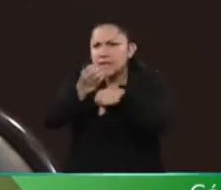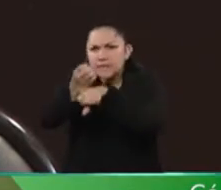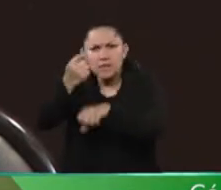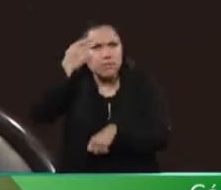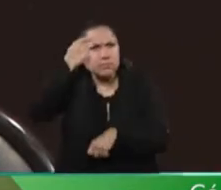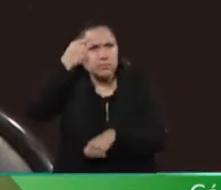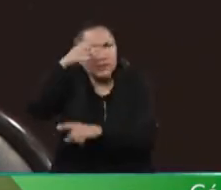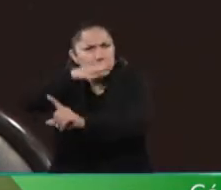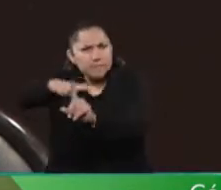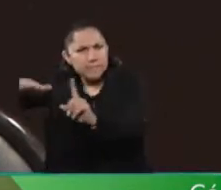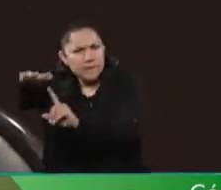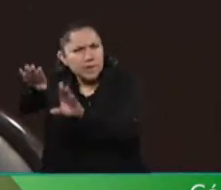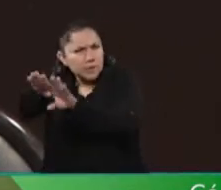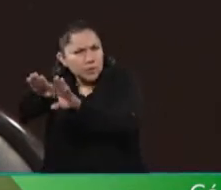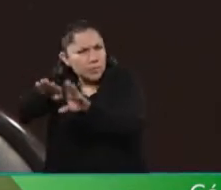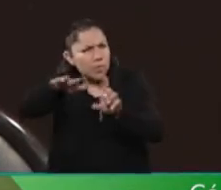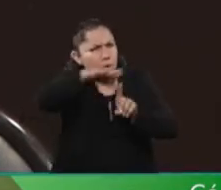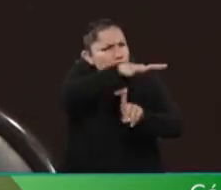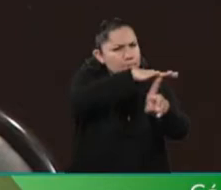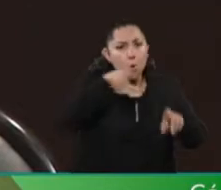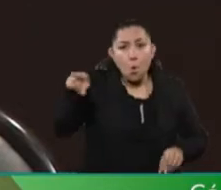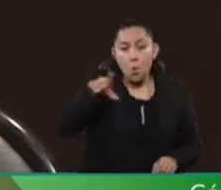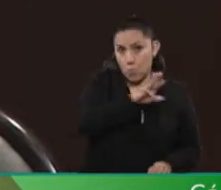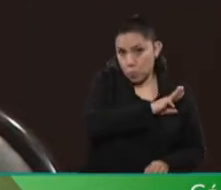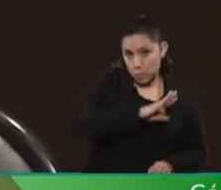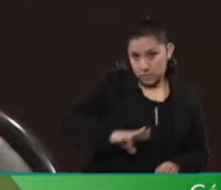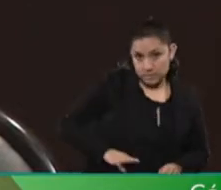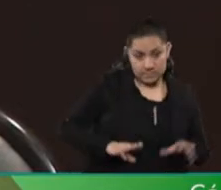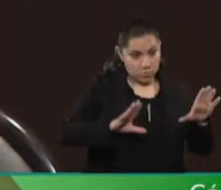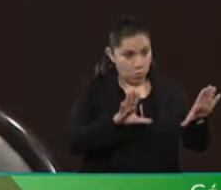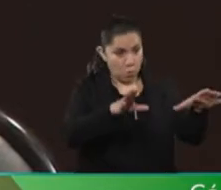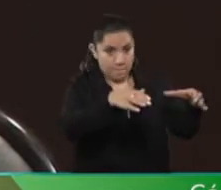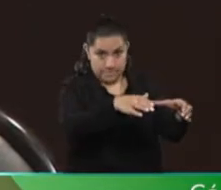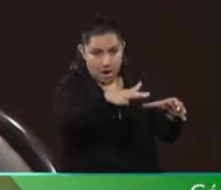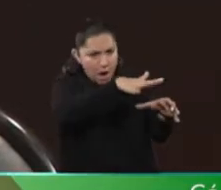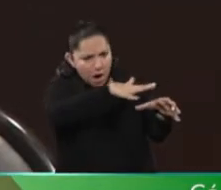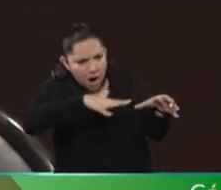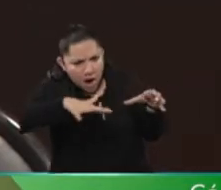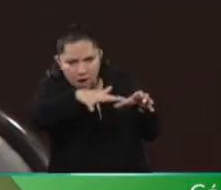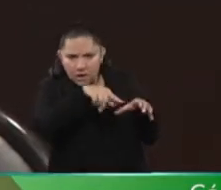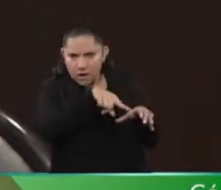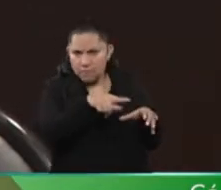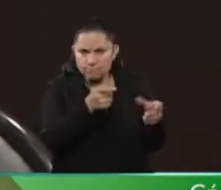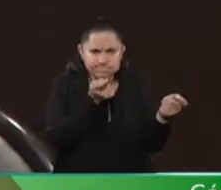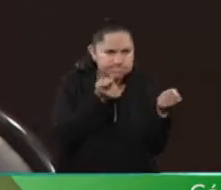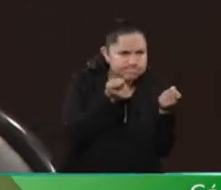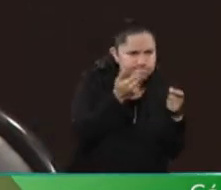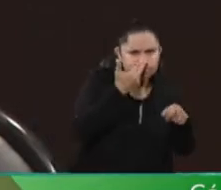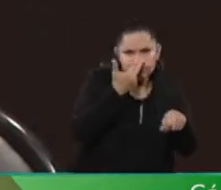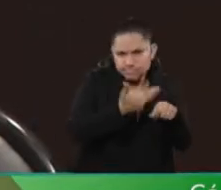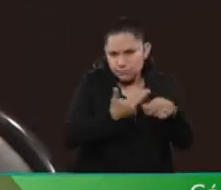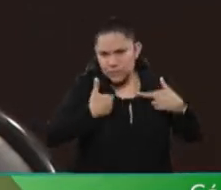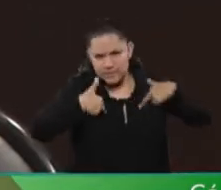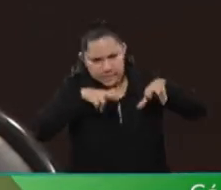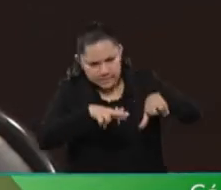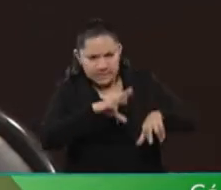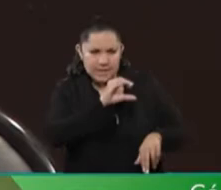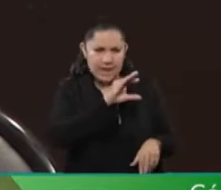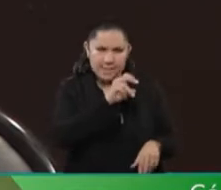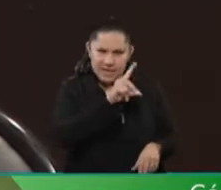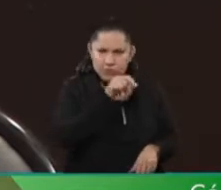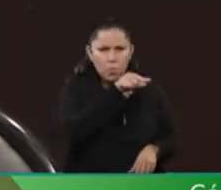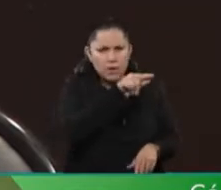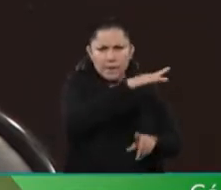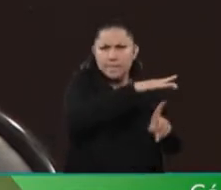constituidos los cabildos de sus municipios van a ver que ahí los jóvenes se cuentan con los con los dedos de la